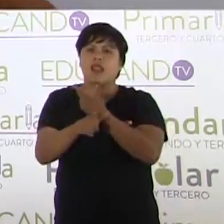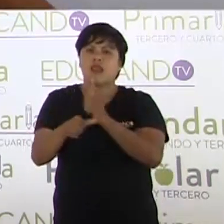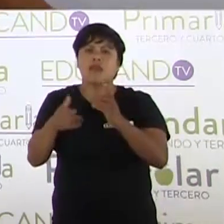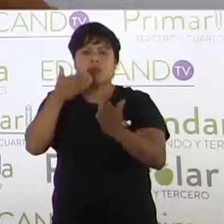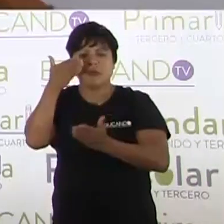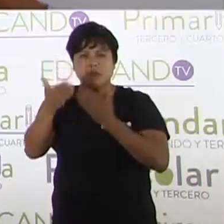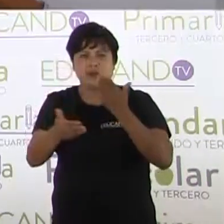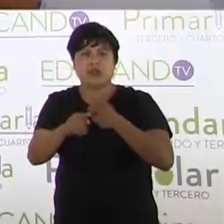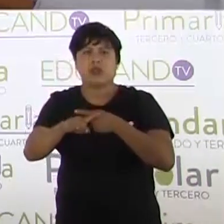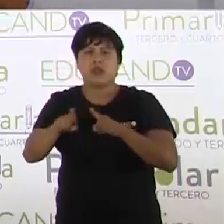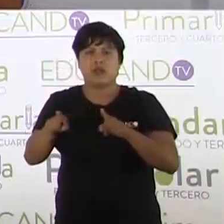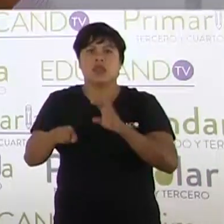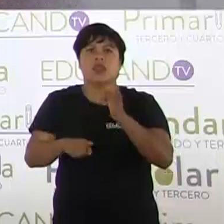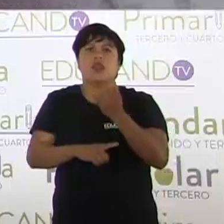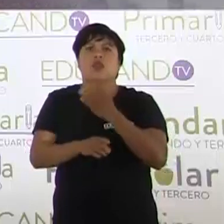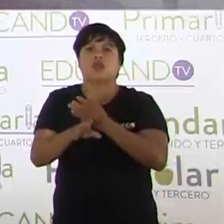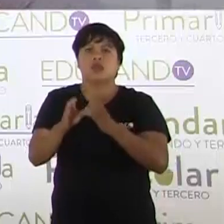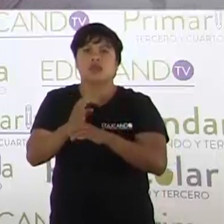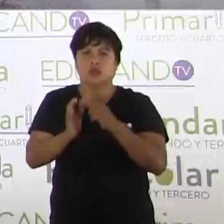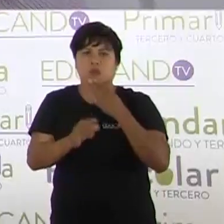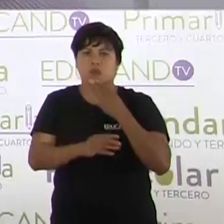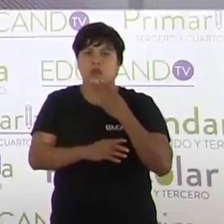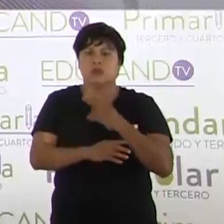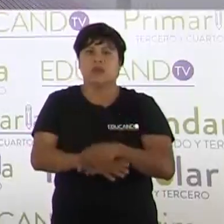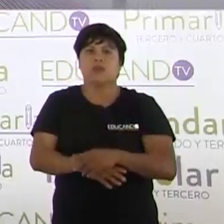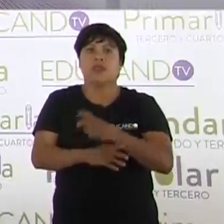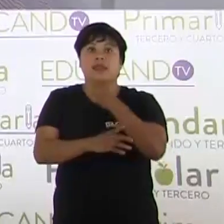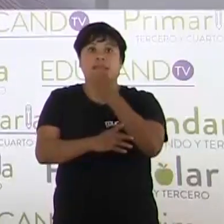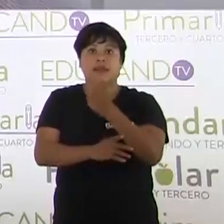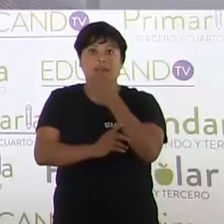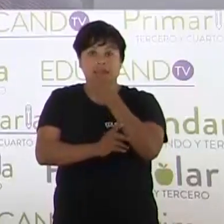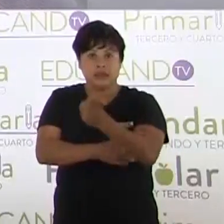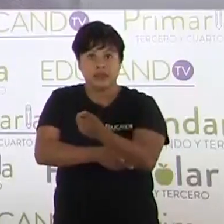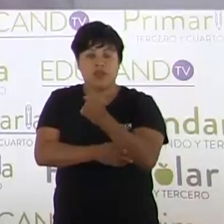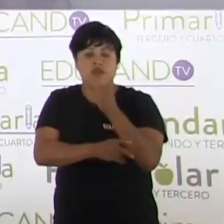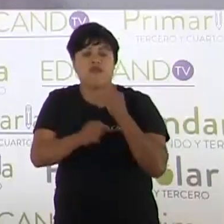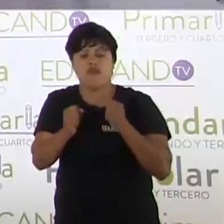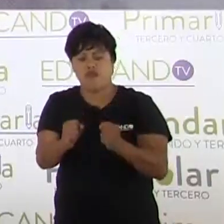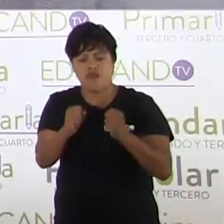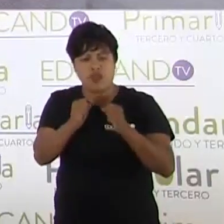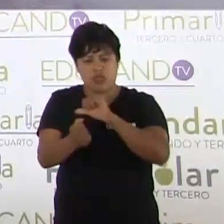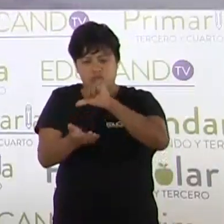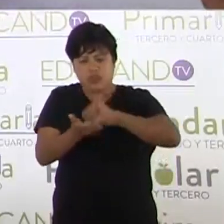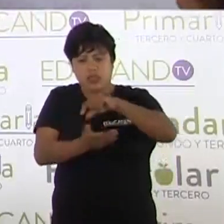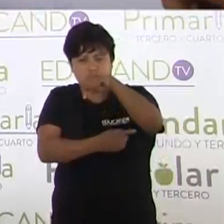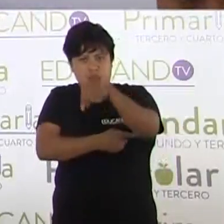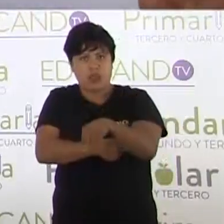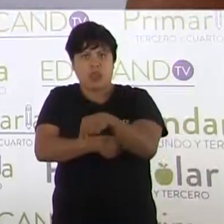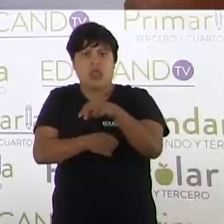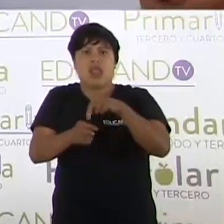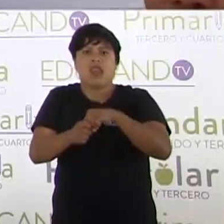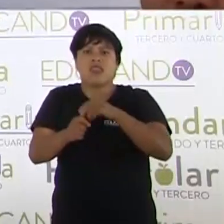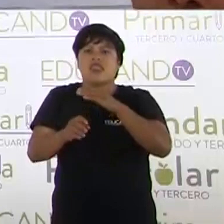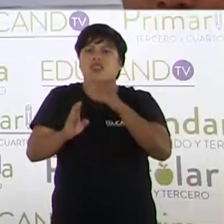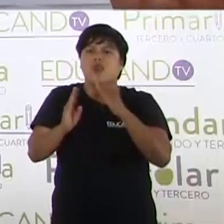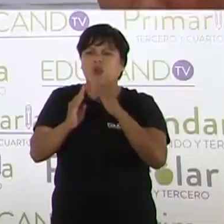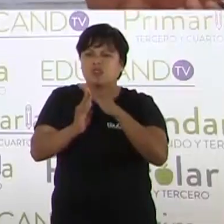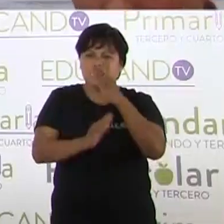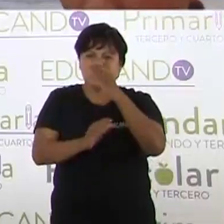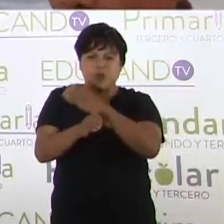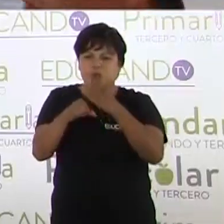y lo utilitario. Es decir, se centran fuertemente en lo exótico